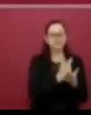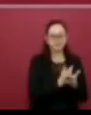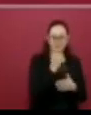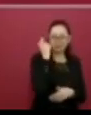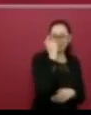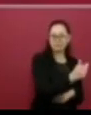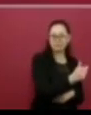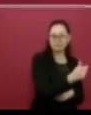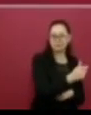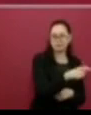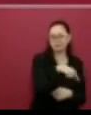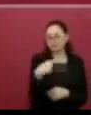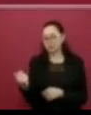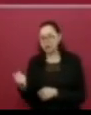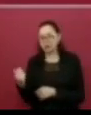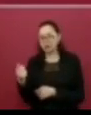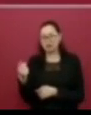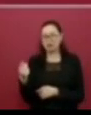no a